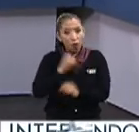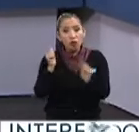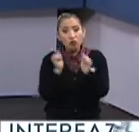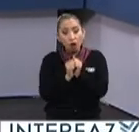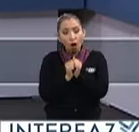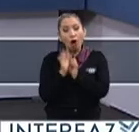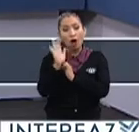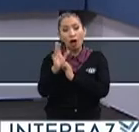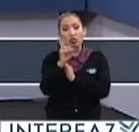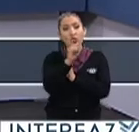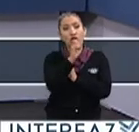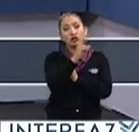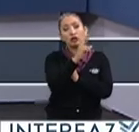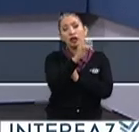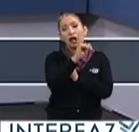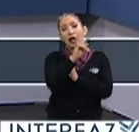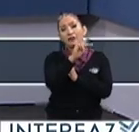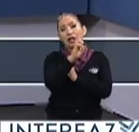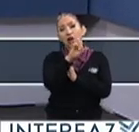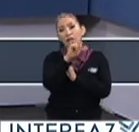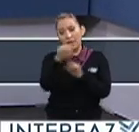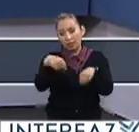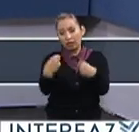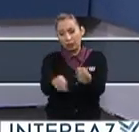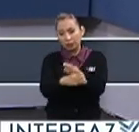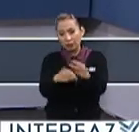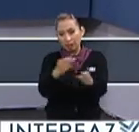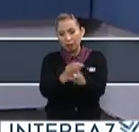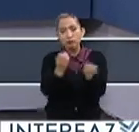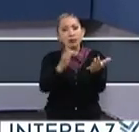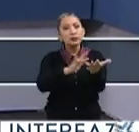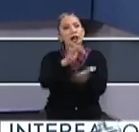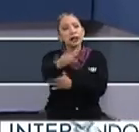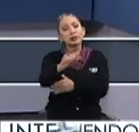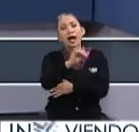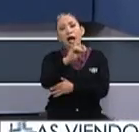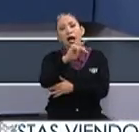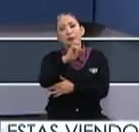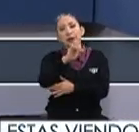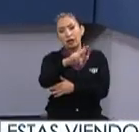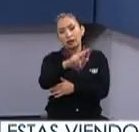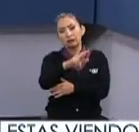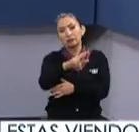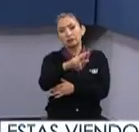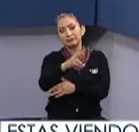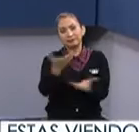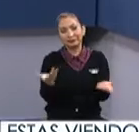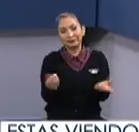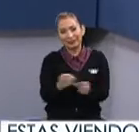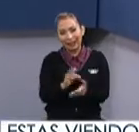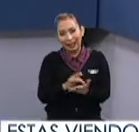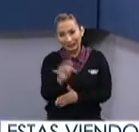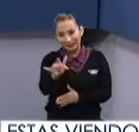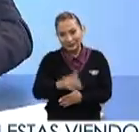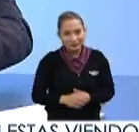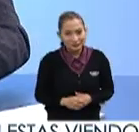medio del doctor Javier Oliva, les proporcionamos ese material. Muchísimas gracias, Javier Oliva. Gracias, nos vemos pronto aquí. Claro que sí, muchas gracias,